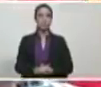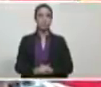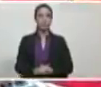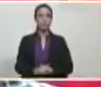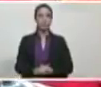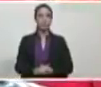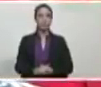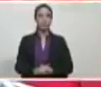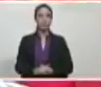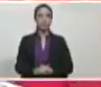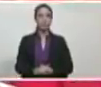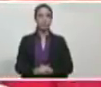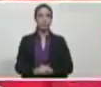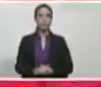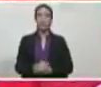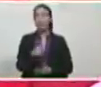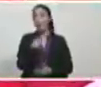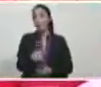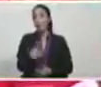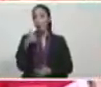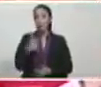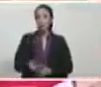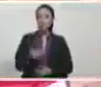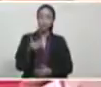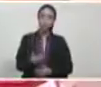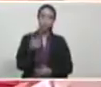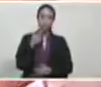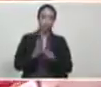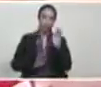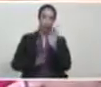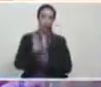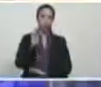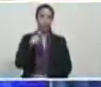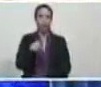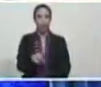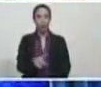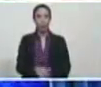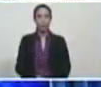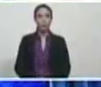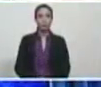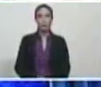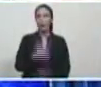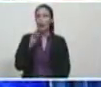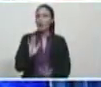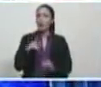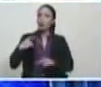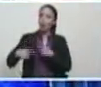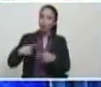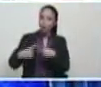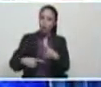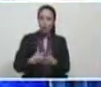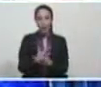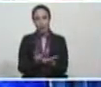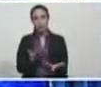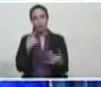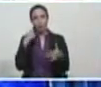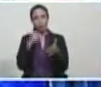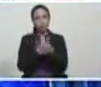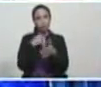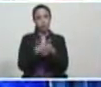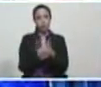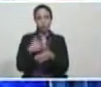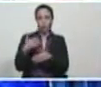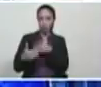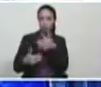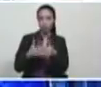Bueno, un día importante hoy, porque todos los días tenemos que estar nosotros